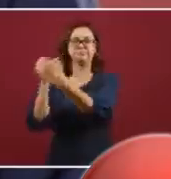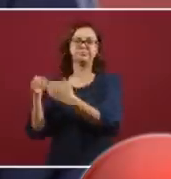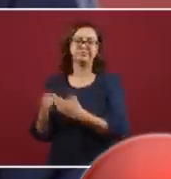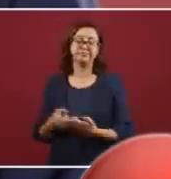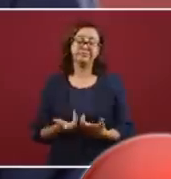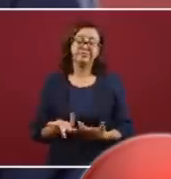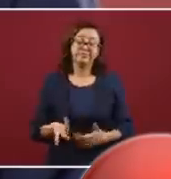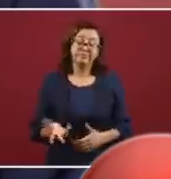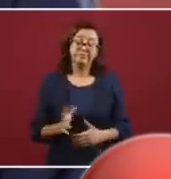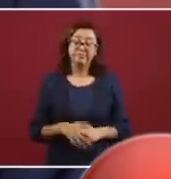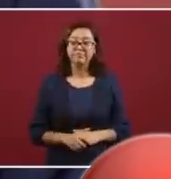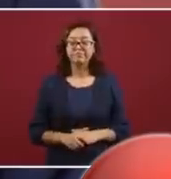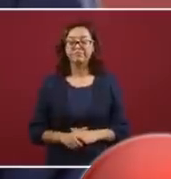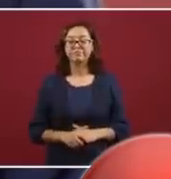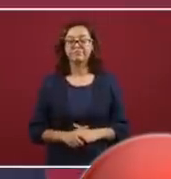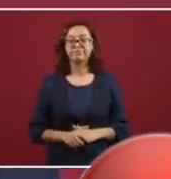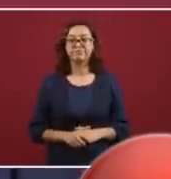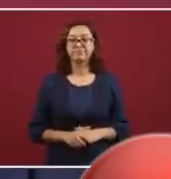de